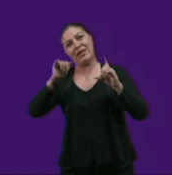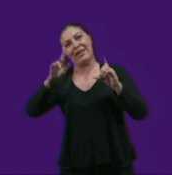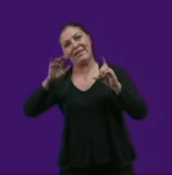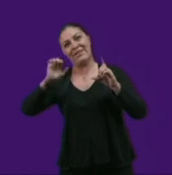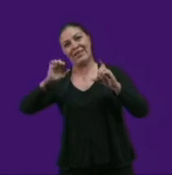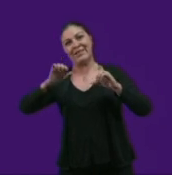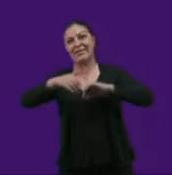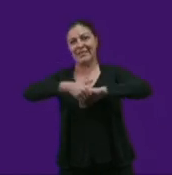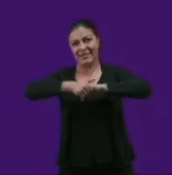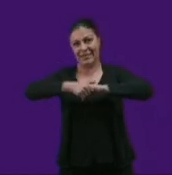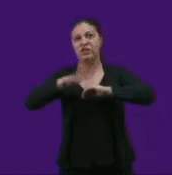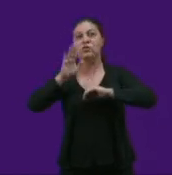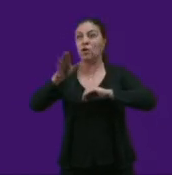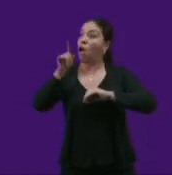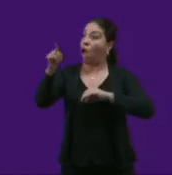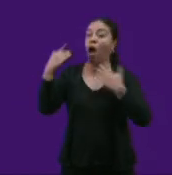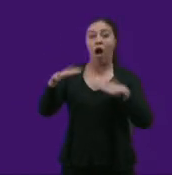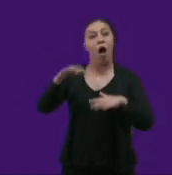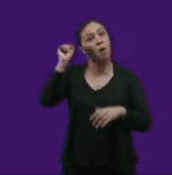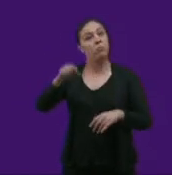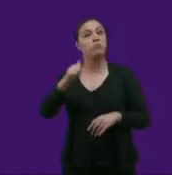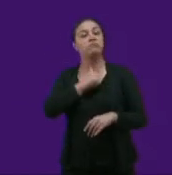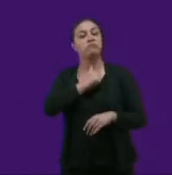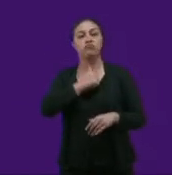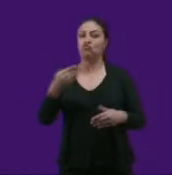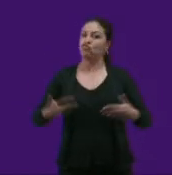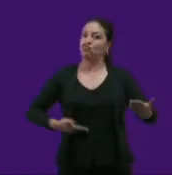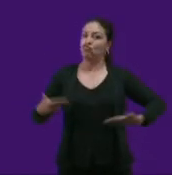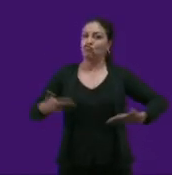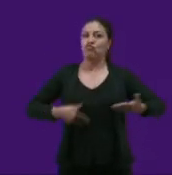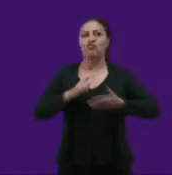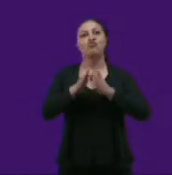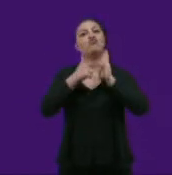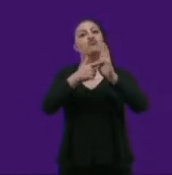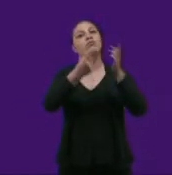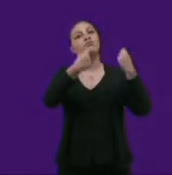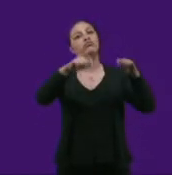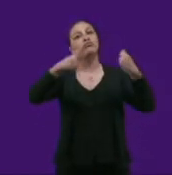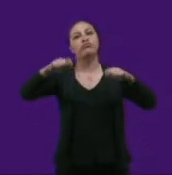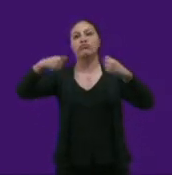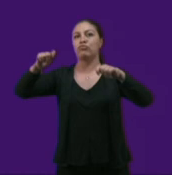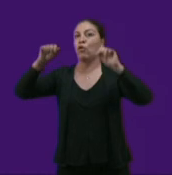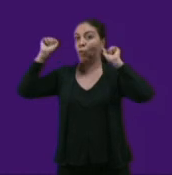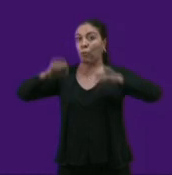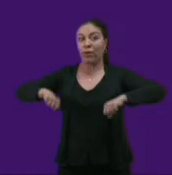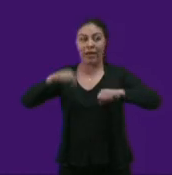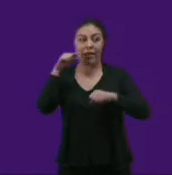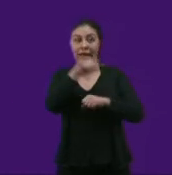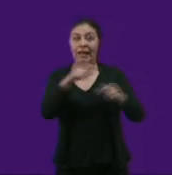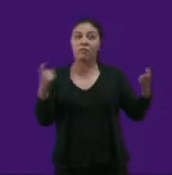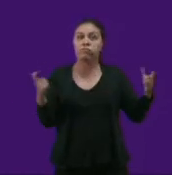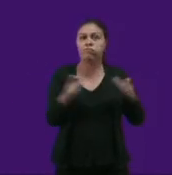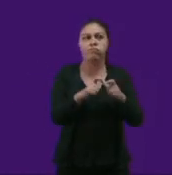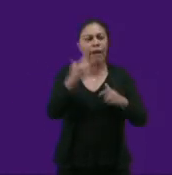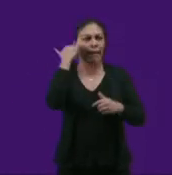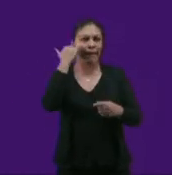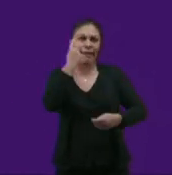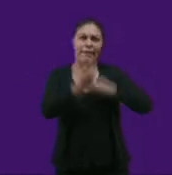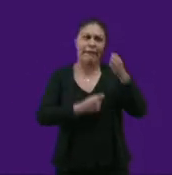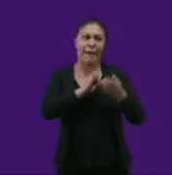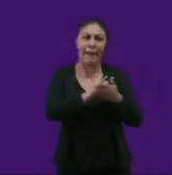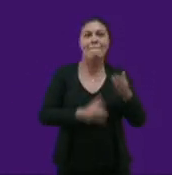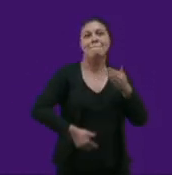tener y usar como su tienda propia también. ¿Cómo ve usted ese mercado de emprendimiento que ha sido construido a partir de Mercado Libre